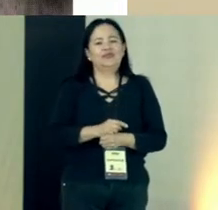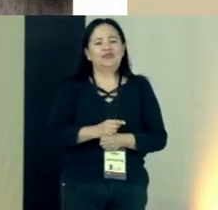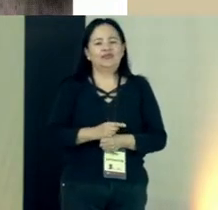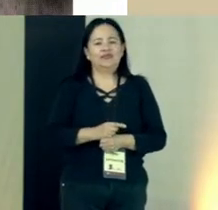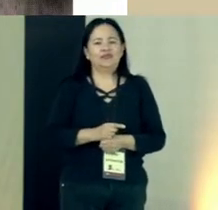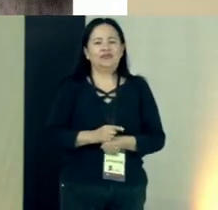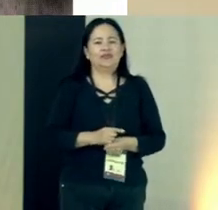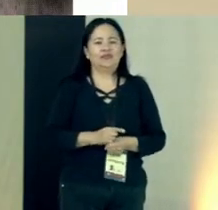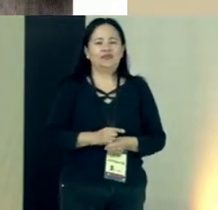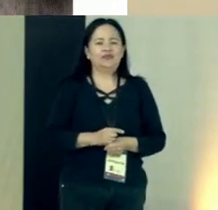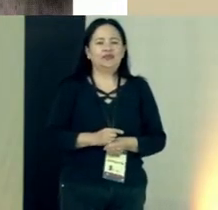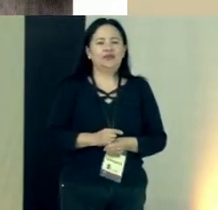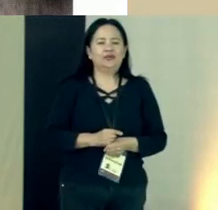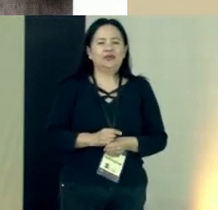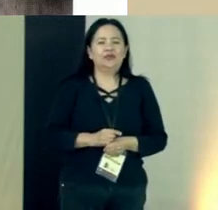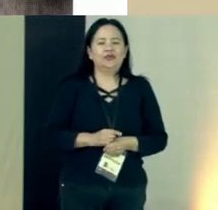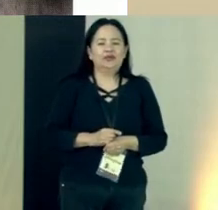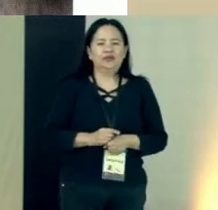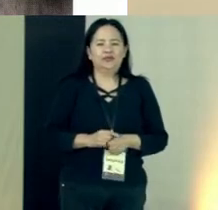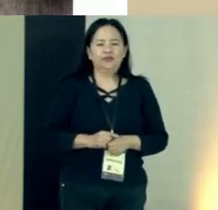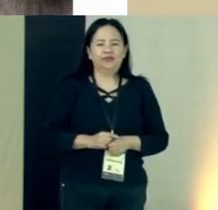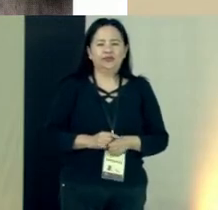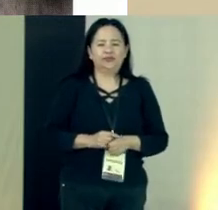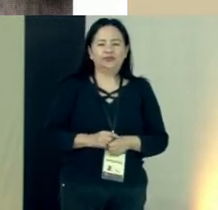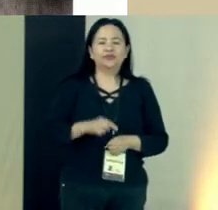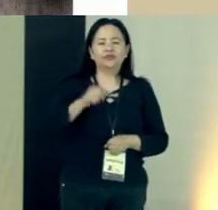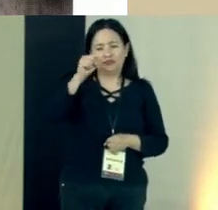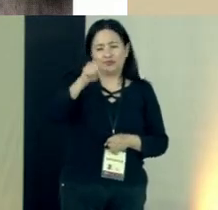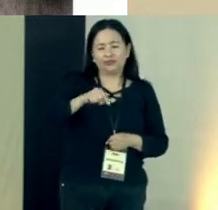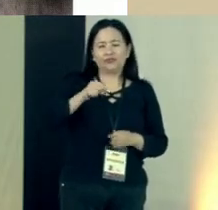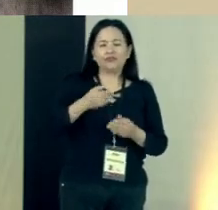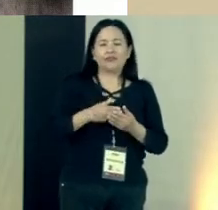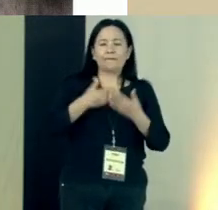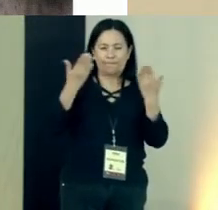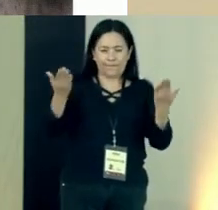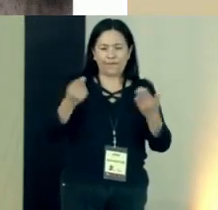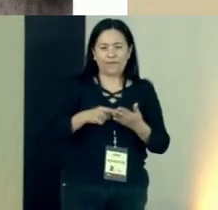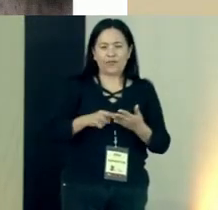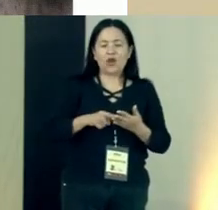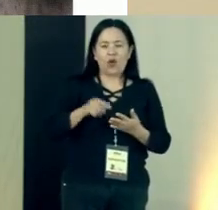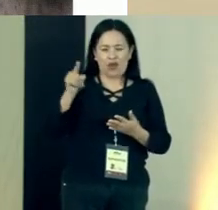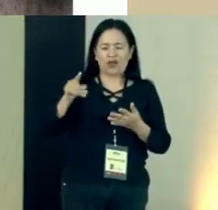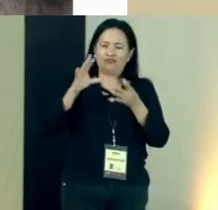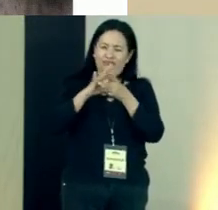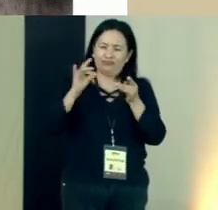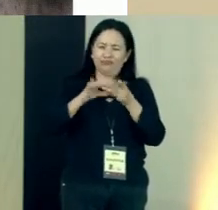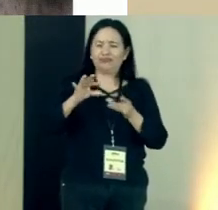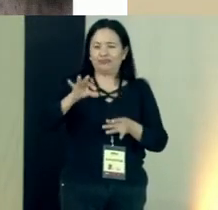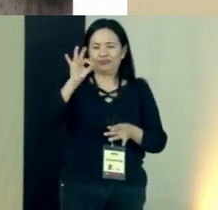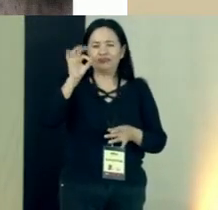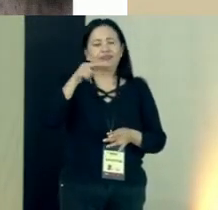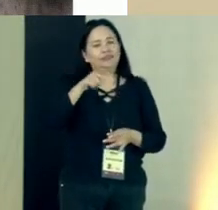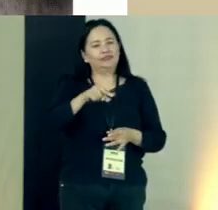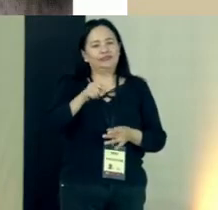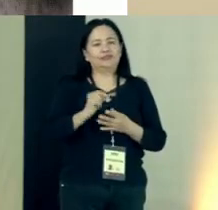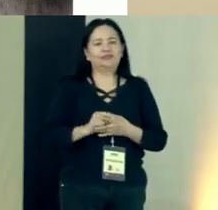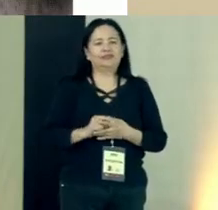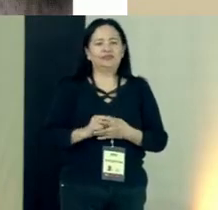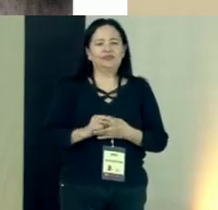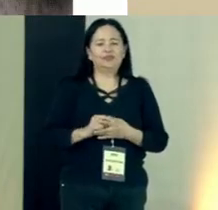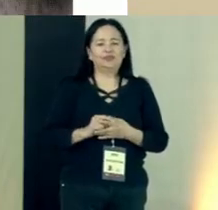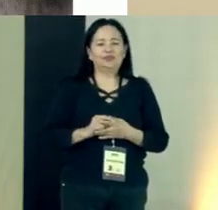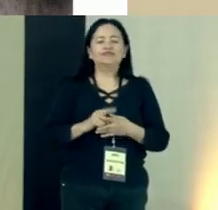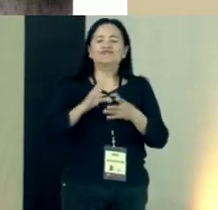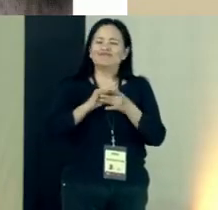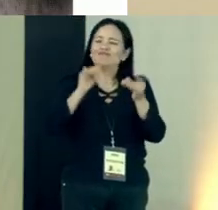que pues en este caso, en esta selección que hizo Paula, trata directamente